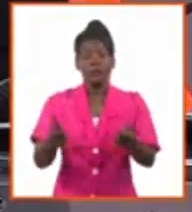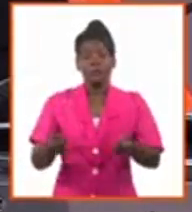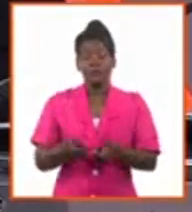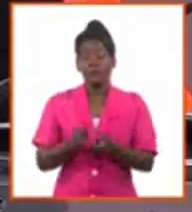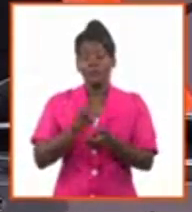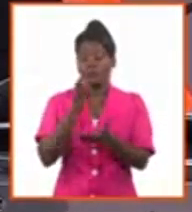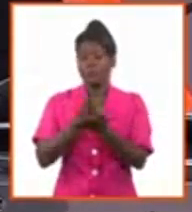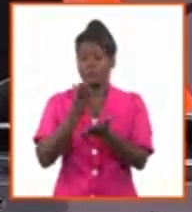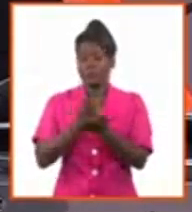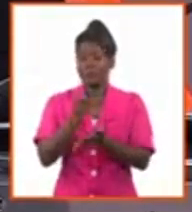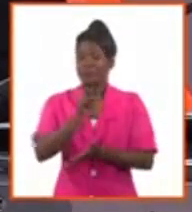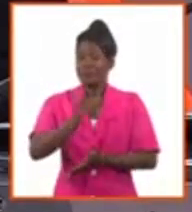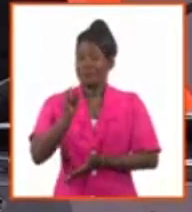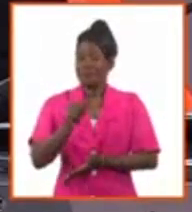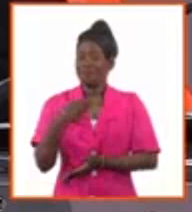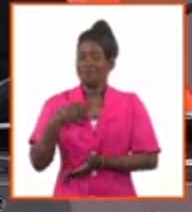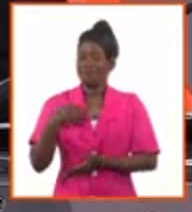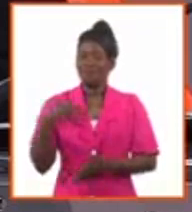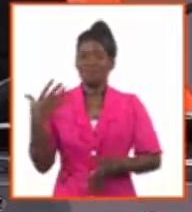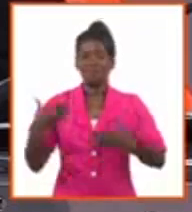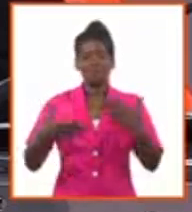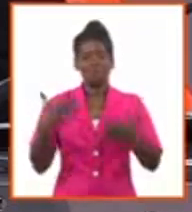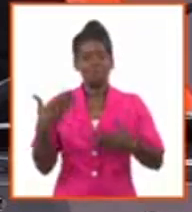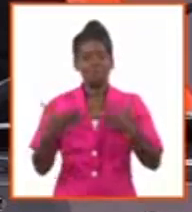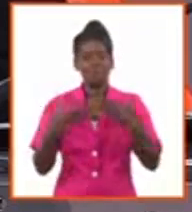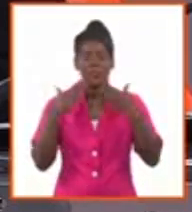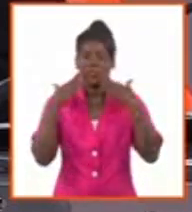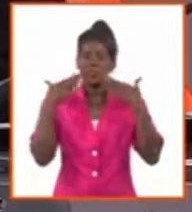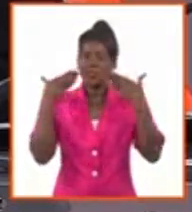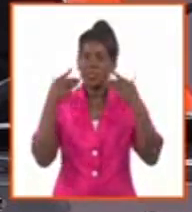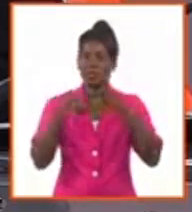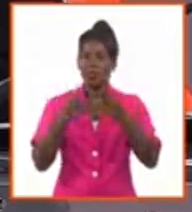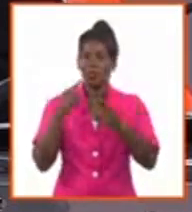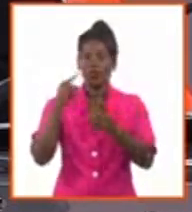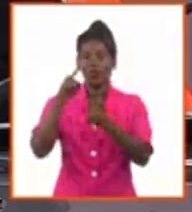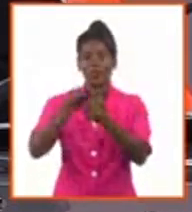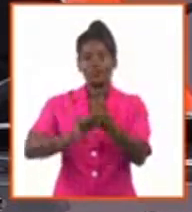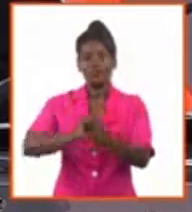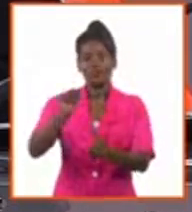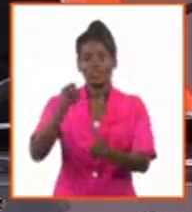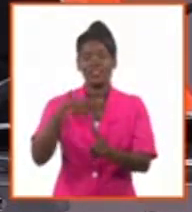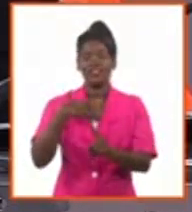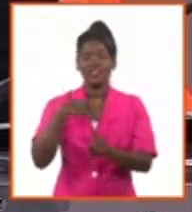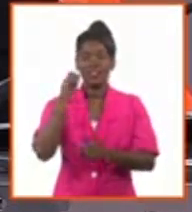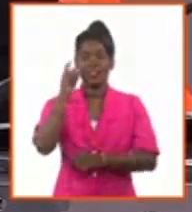que los estudiantes pues tienen diversas motivaciones, diversas aspiraciones, como nos cuentan en estos materiales.